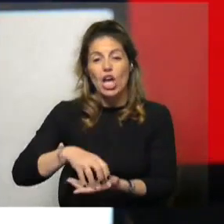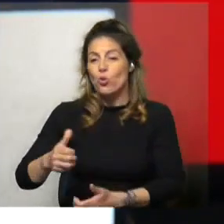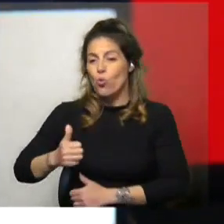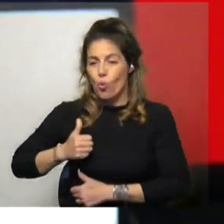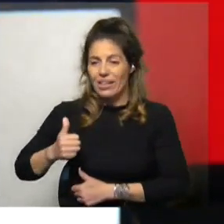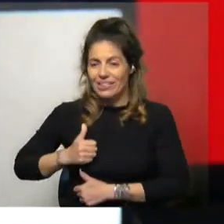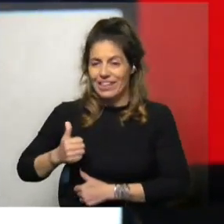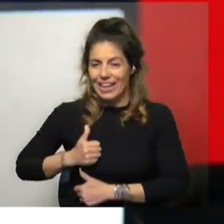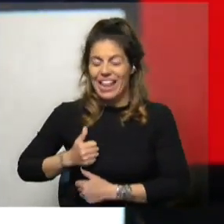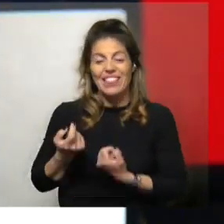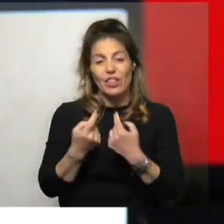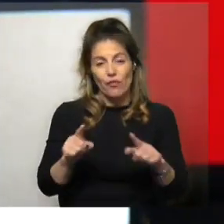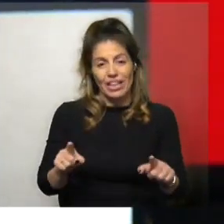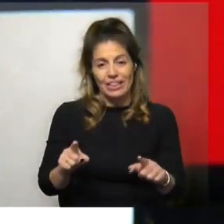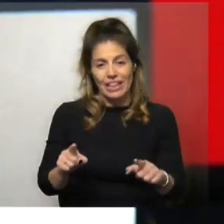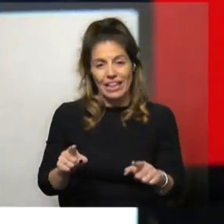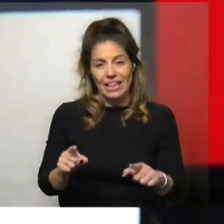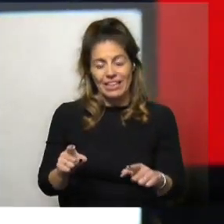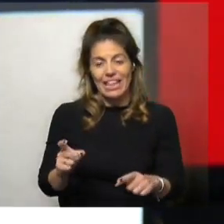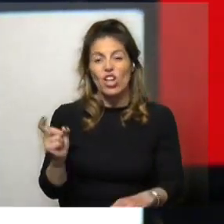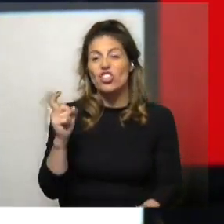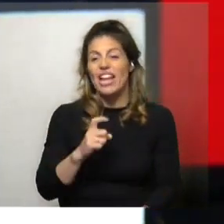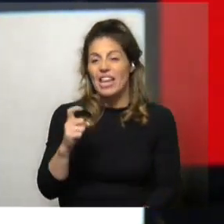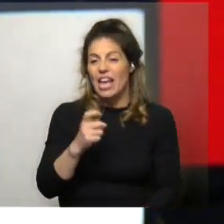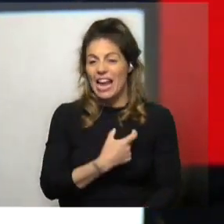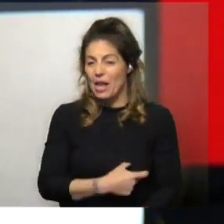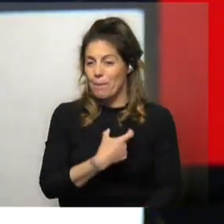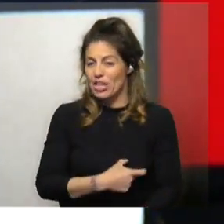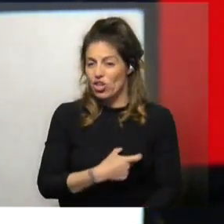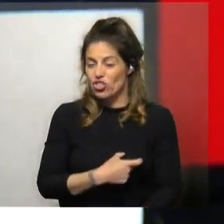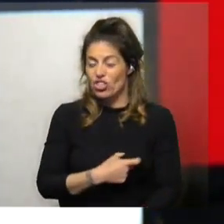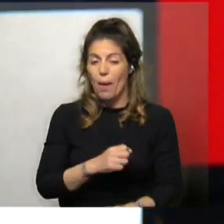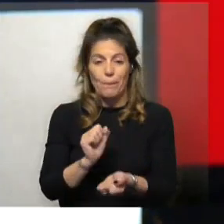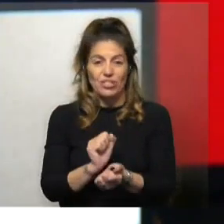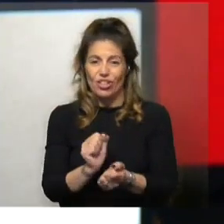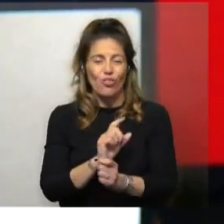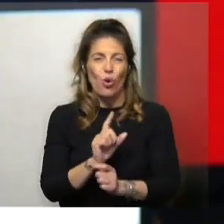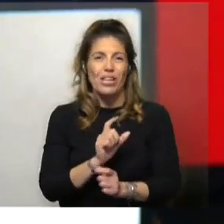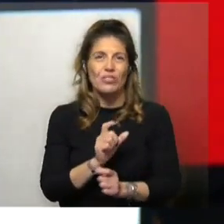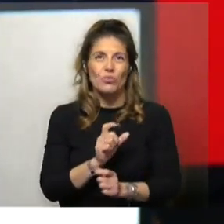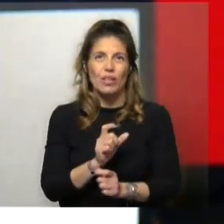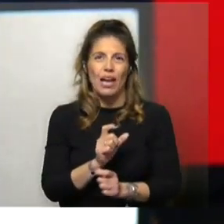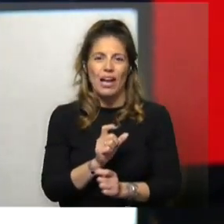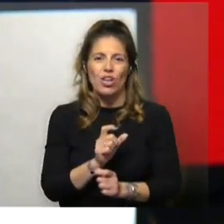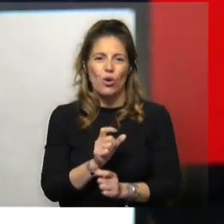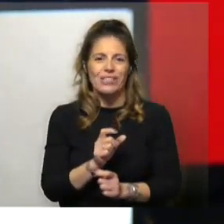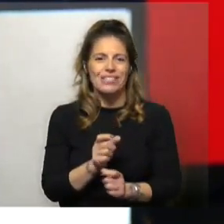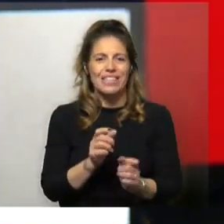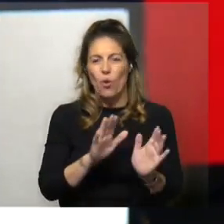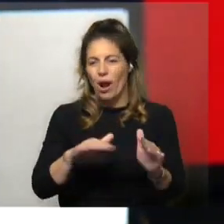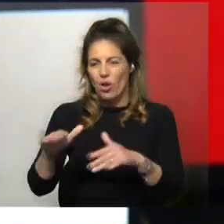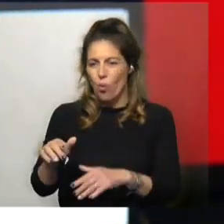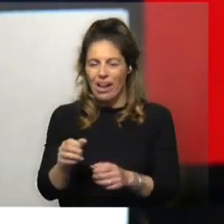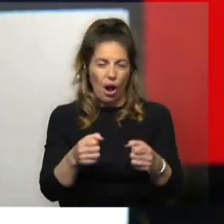eh tienen a los enemigos y tienen a los prisioneros y no es una definición este literaria es una